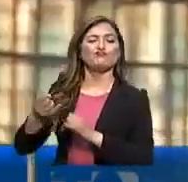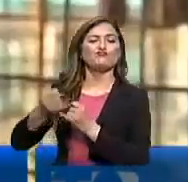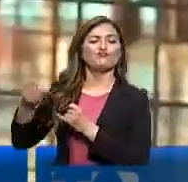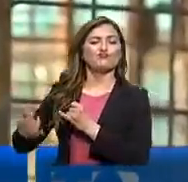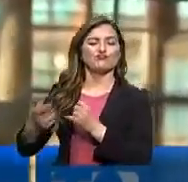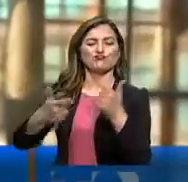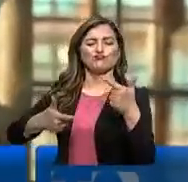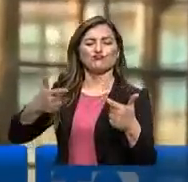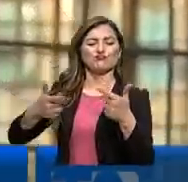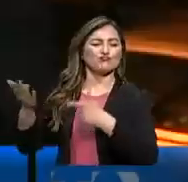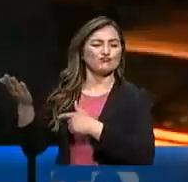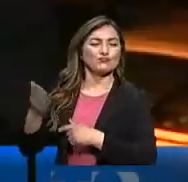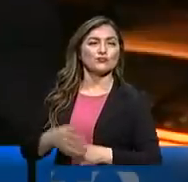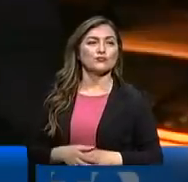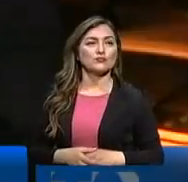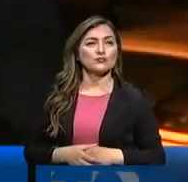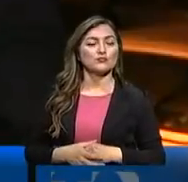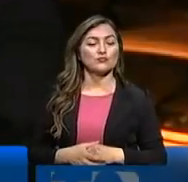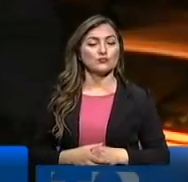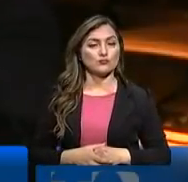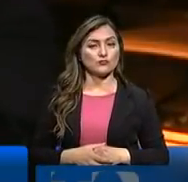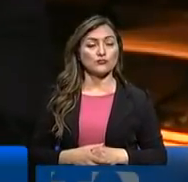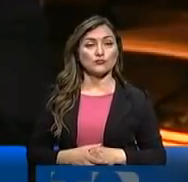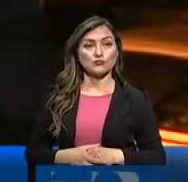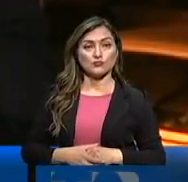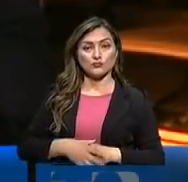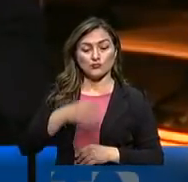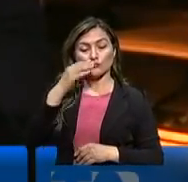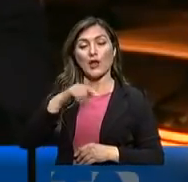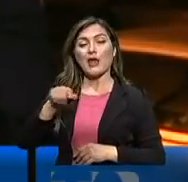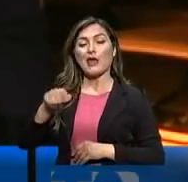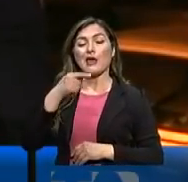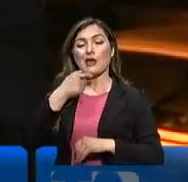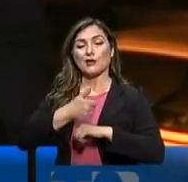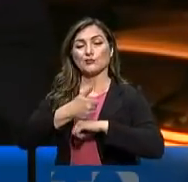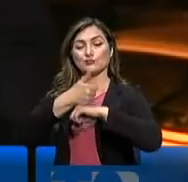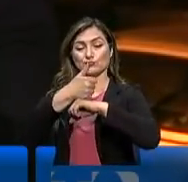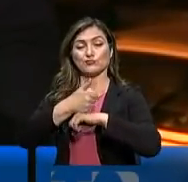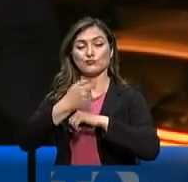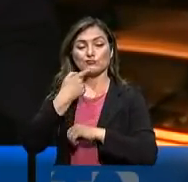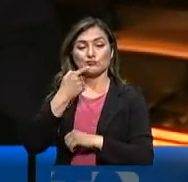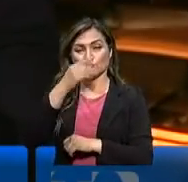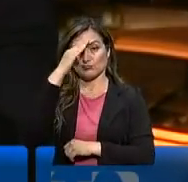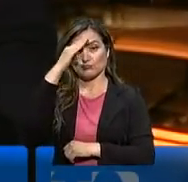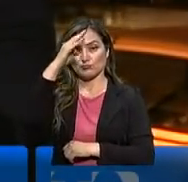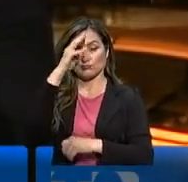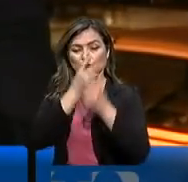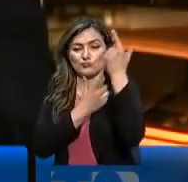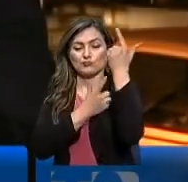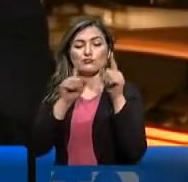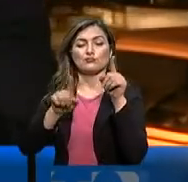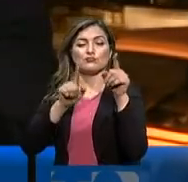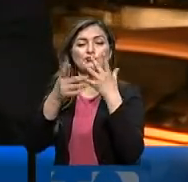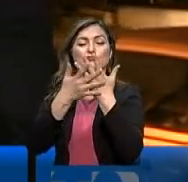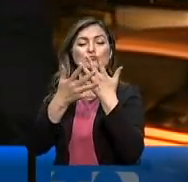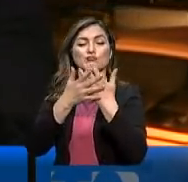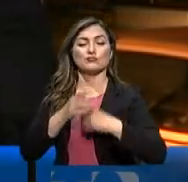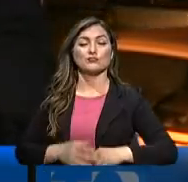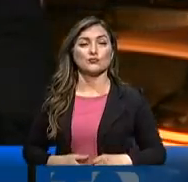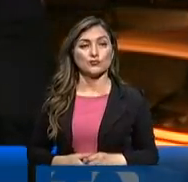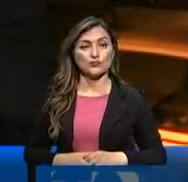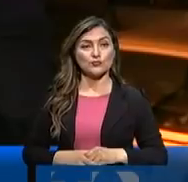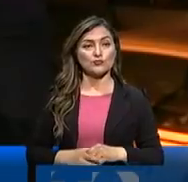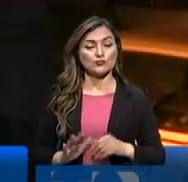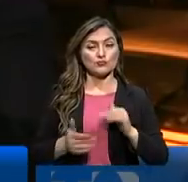director del SNAI aseguró que ha colocado varios dispositivos de Policía Nacional y Fuerzas Armadas en algunos centros penitenciarios para evitar